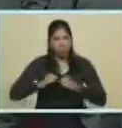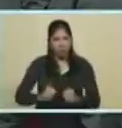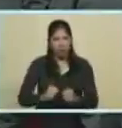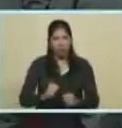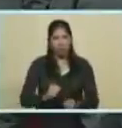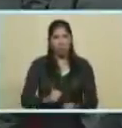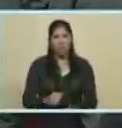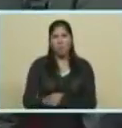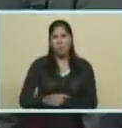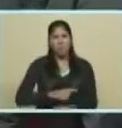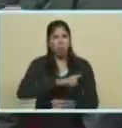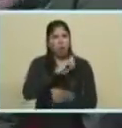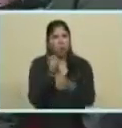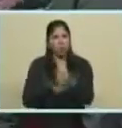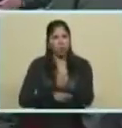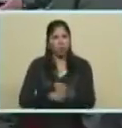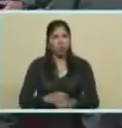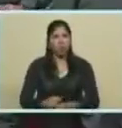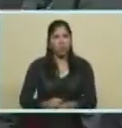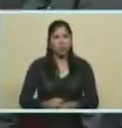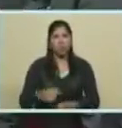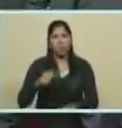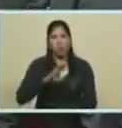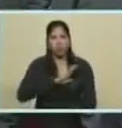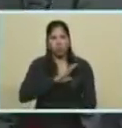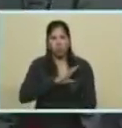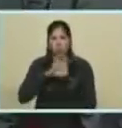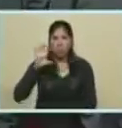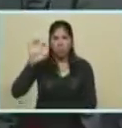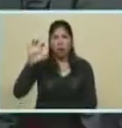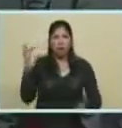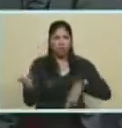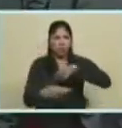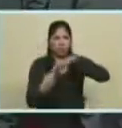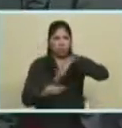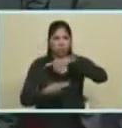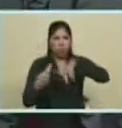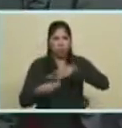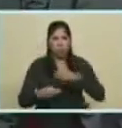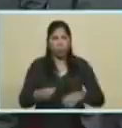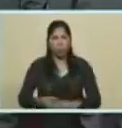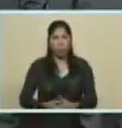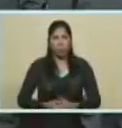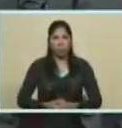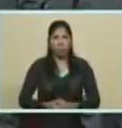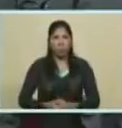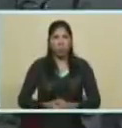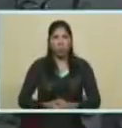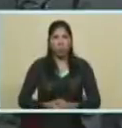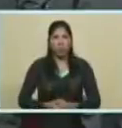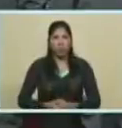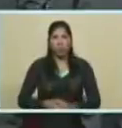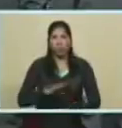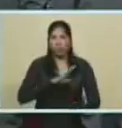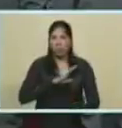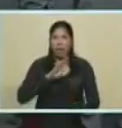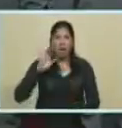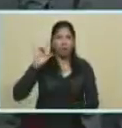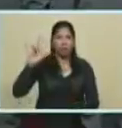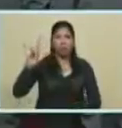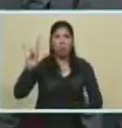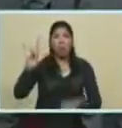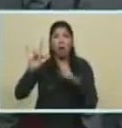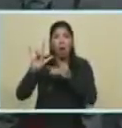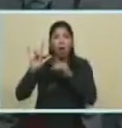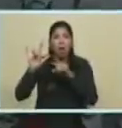de valentía, de patriotismo revolucionario, de nacionalismo